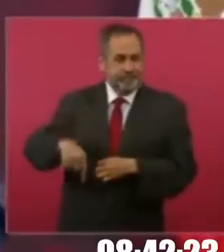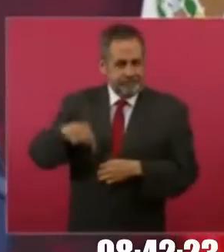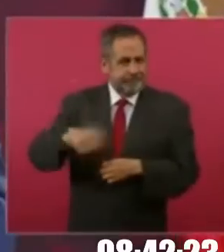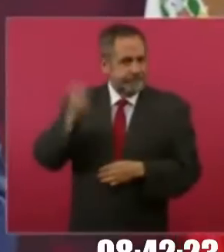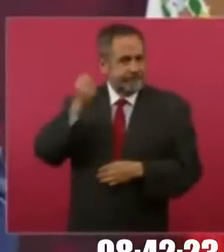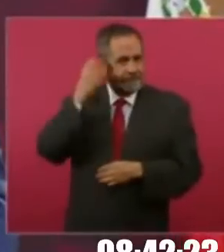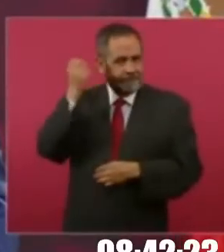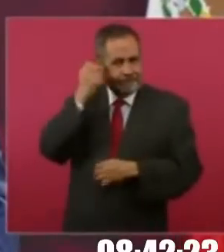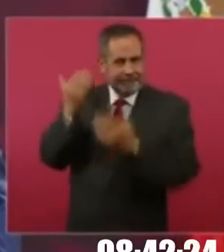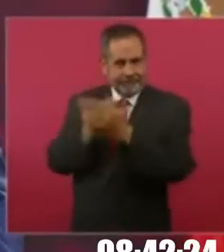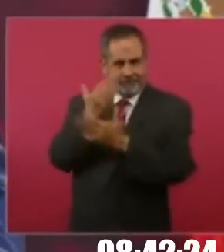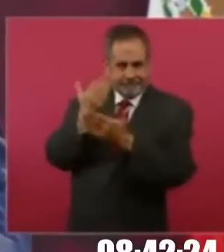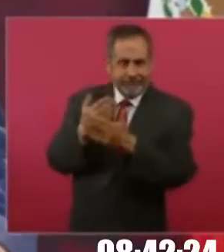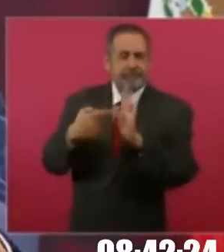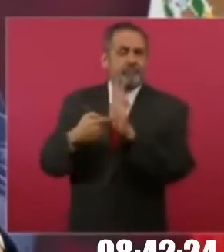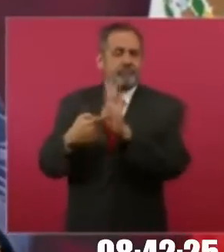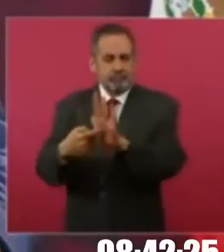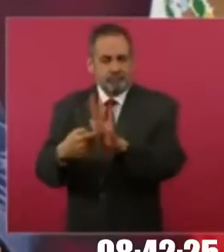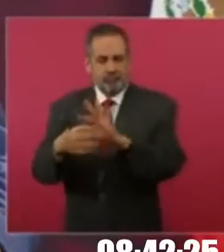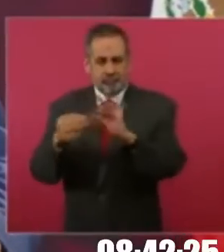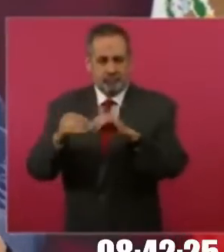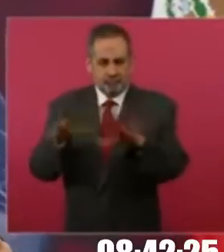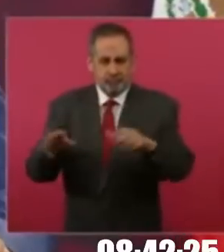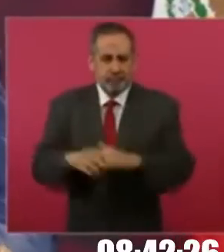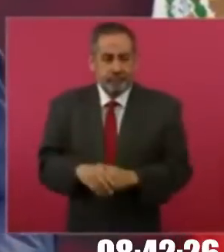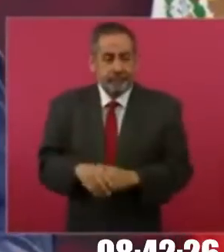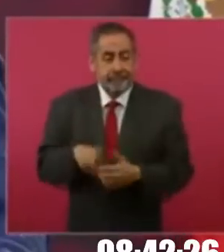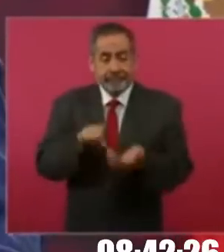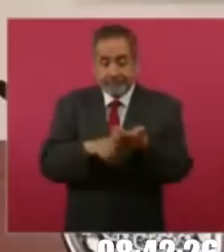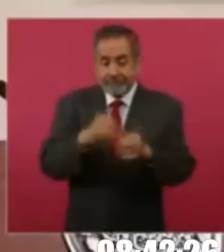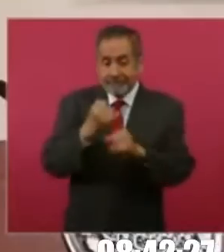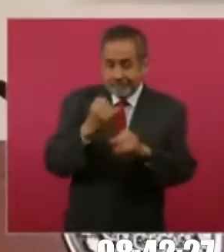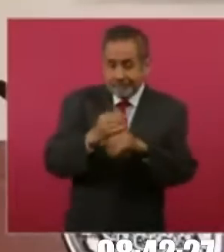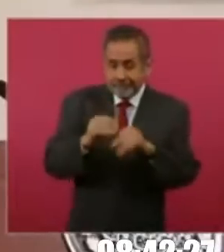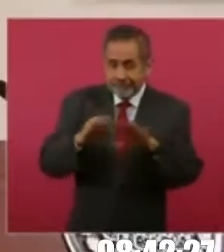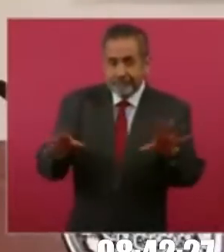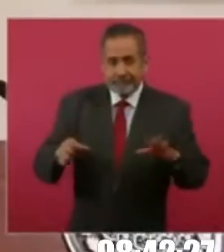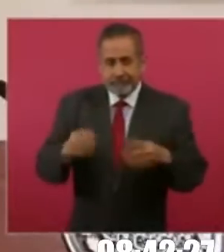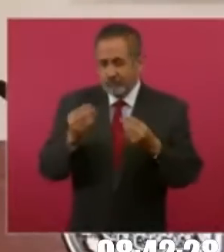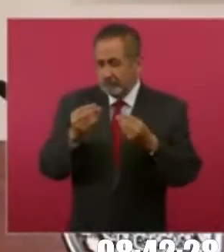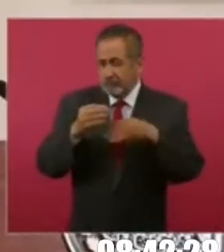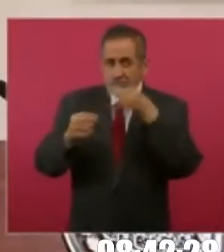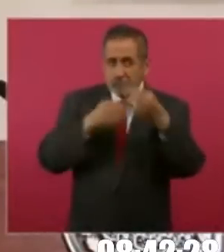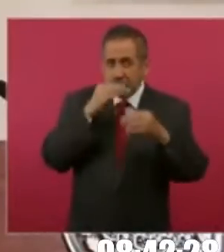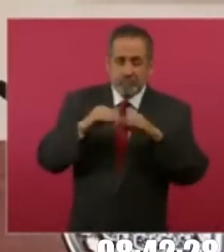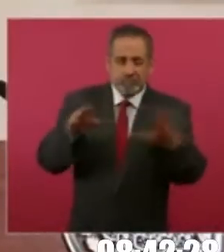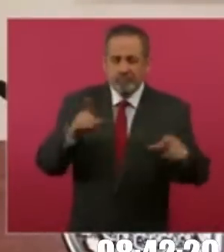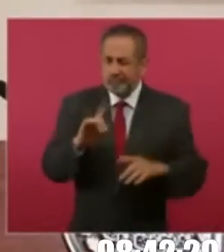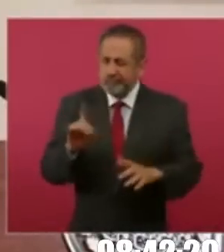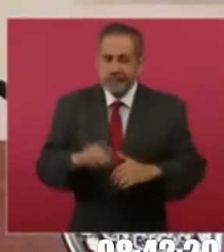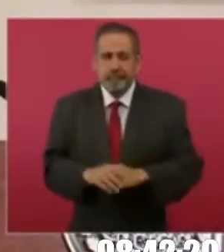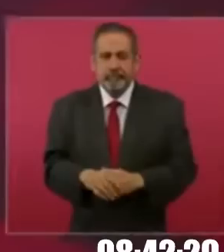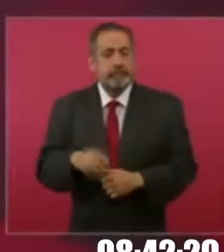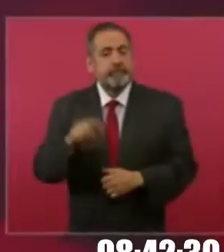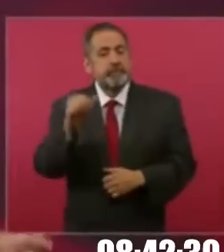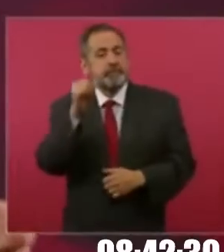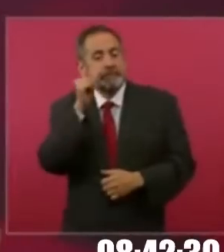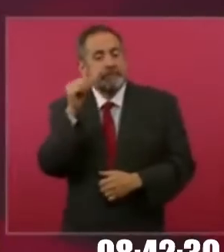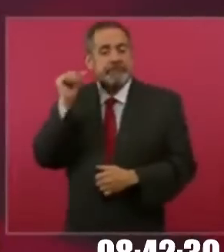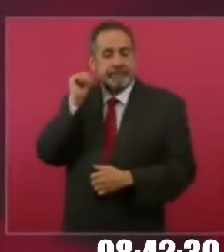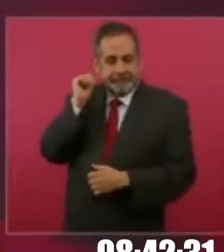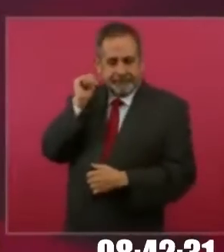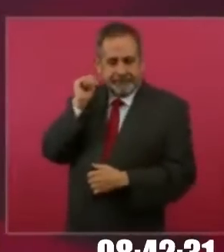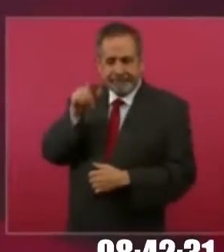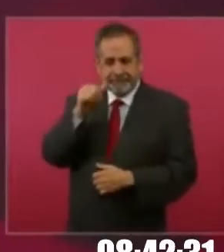sociales además tampoco en redes sociales se difunde mucho ayer salió un